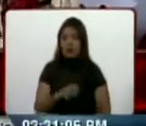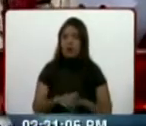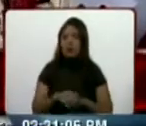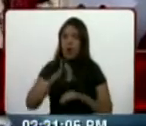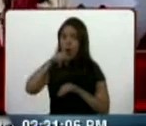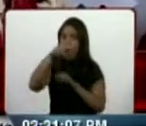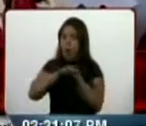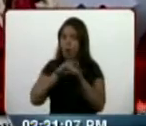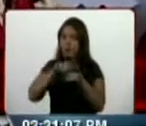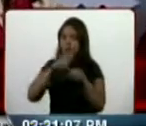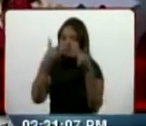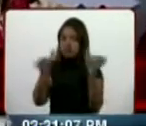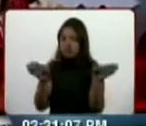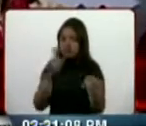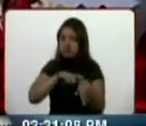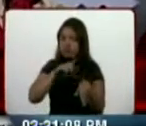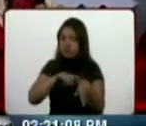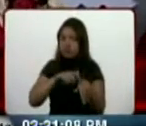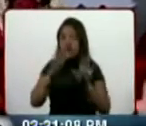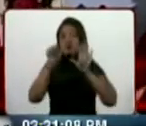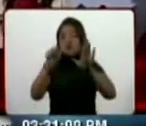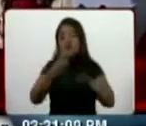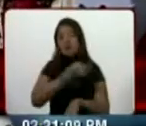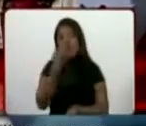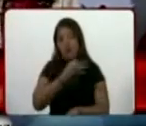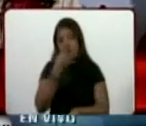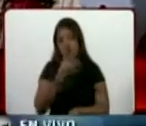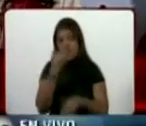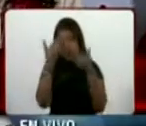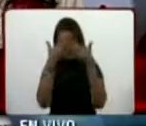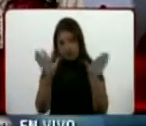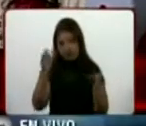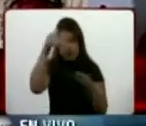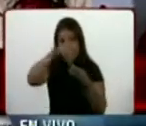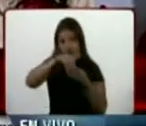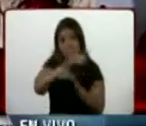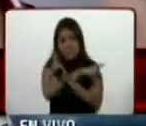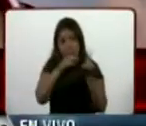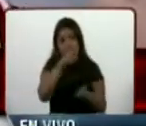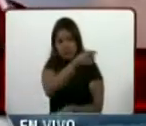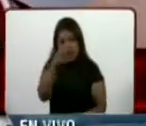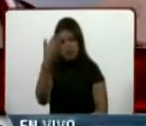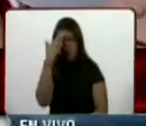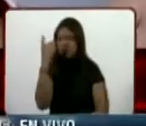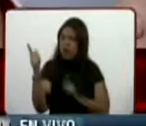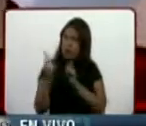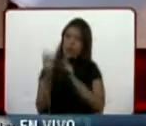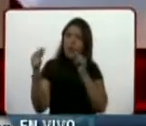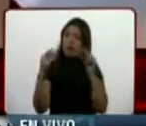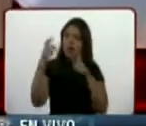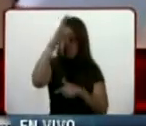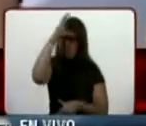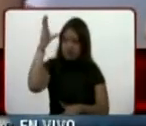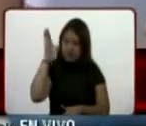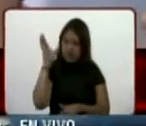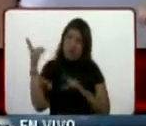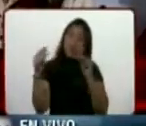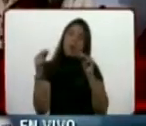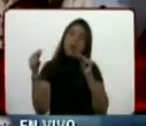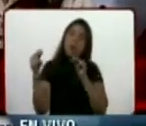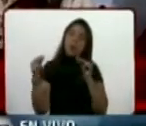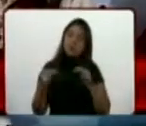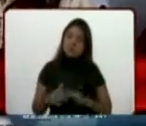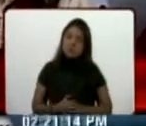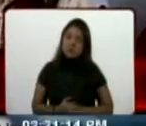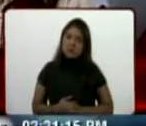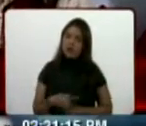abiertas hasta 6 de la tarde. Pero ustedes saben, yo venía hablando con Silvia ahorita, y a